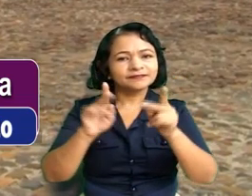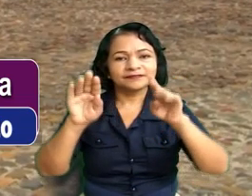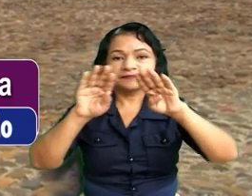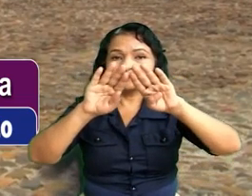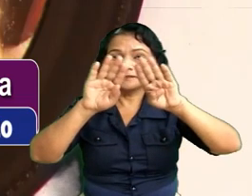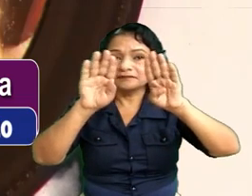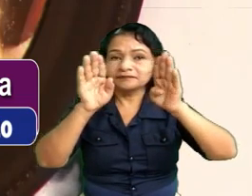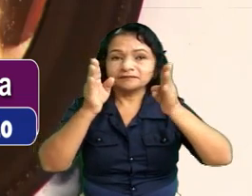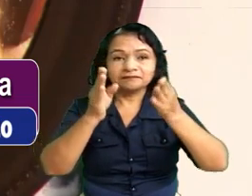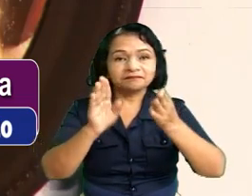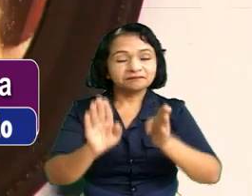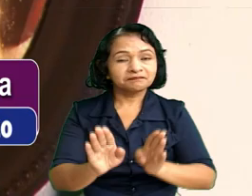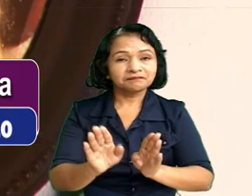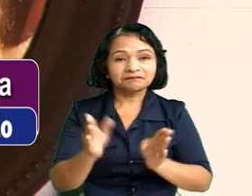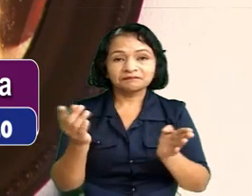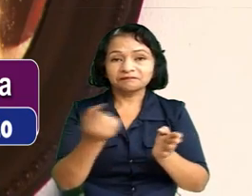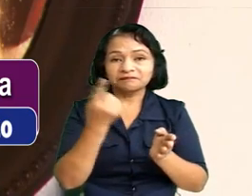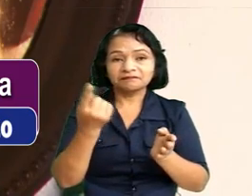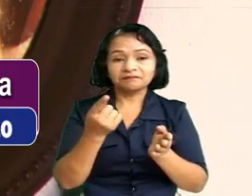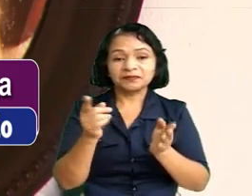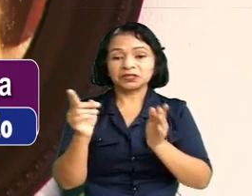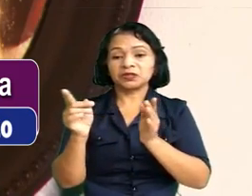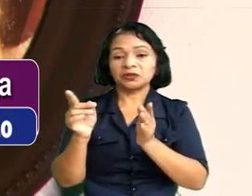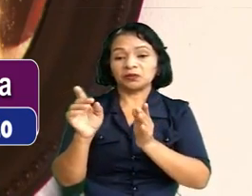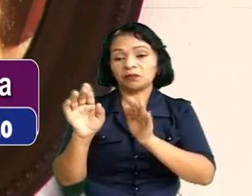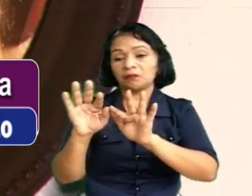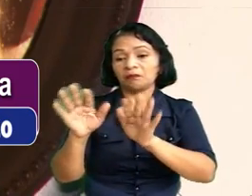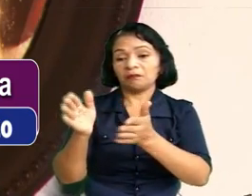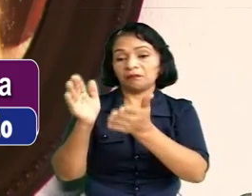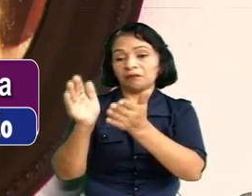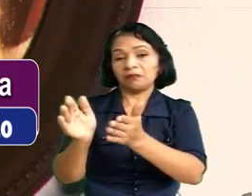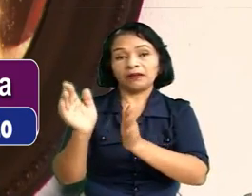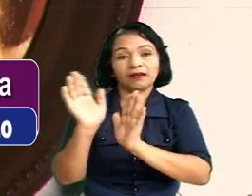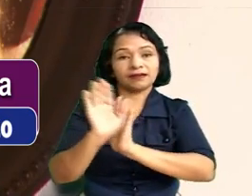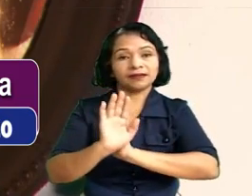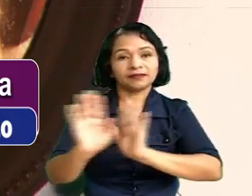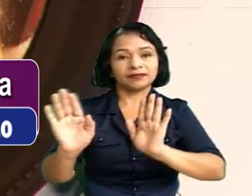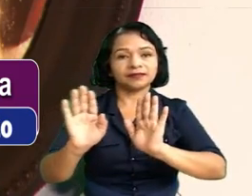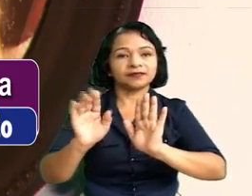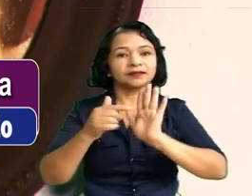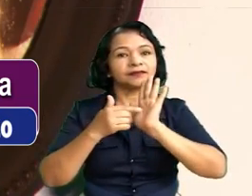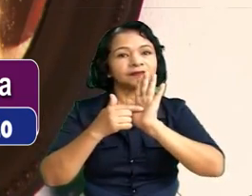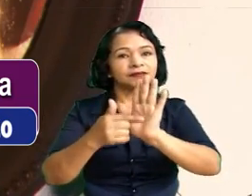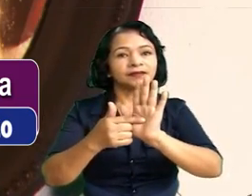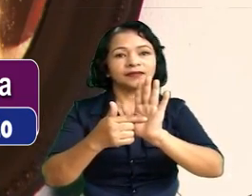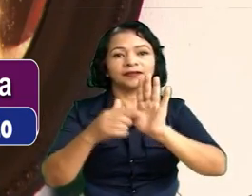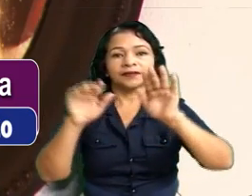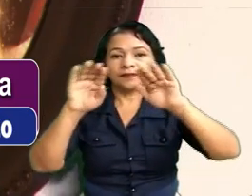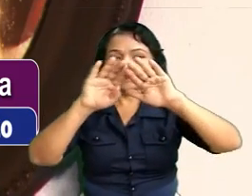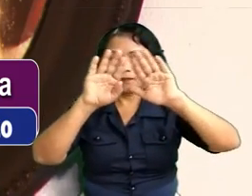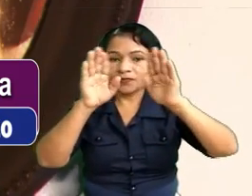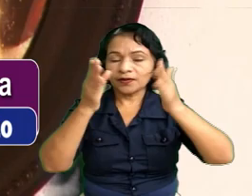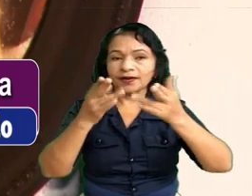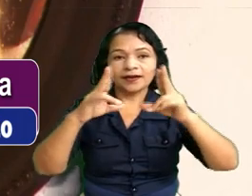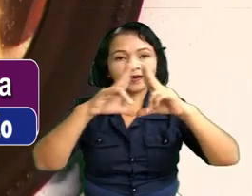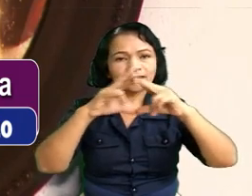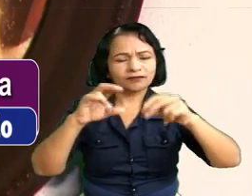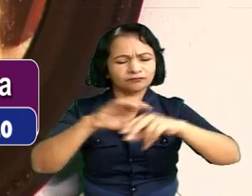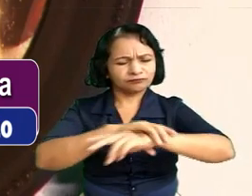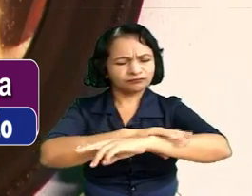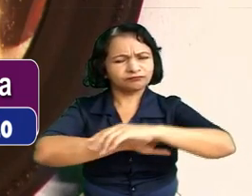éramos tristemente un adorno social. O sea, ella viene y demuestra que la mujer nicaragüense tiene